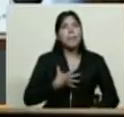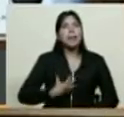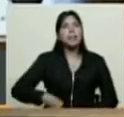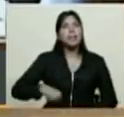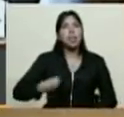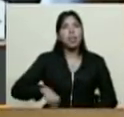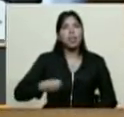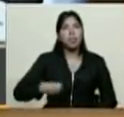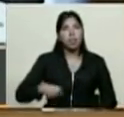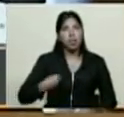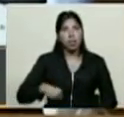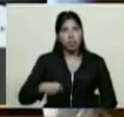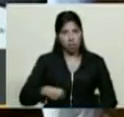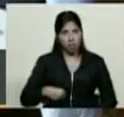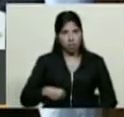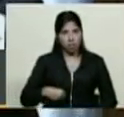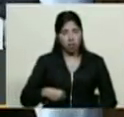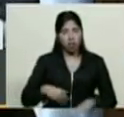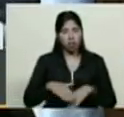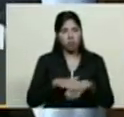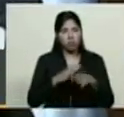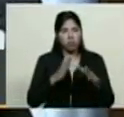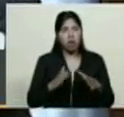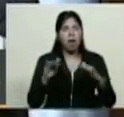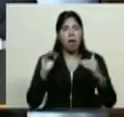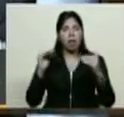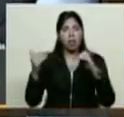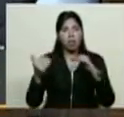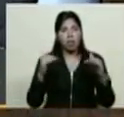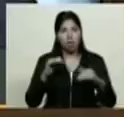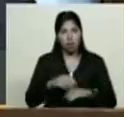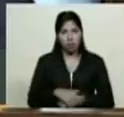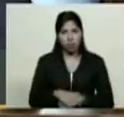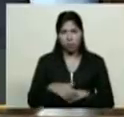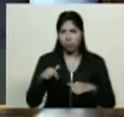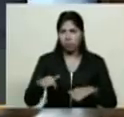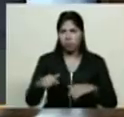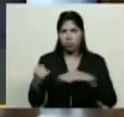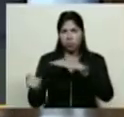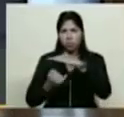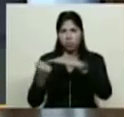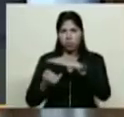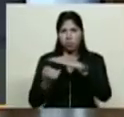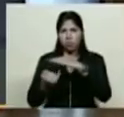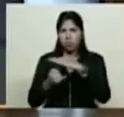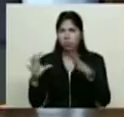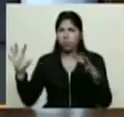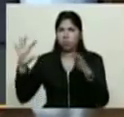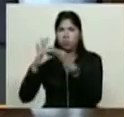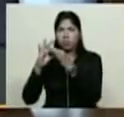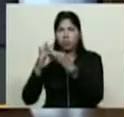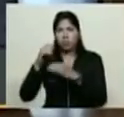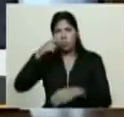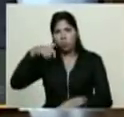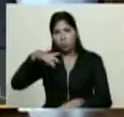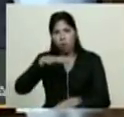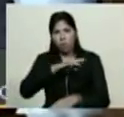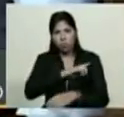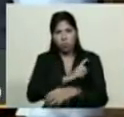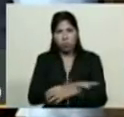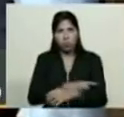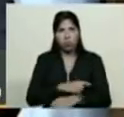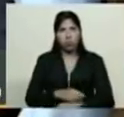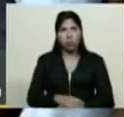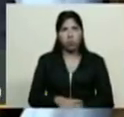del Consejo Moral Republicano, órgano de expresión del Poder Ciudadano, tal y como lo